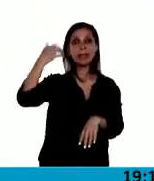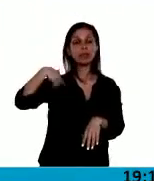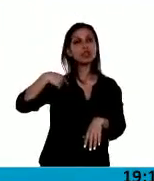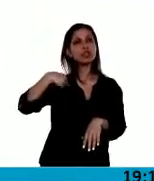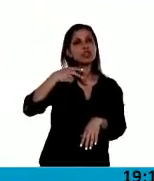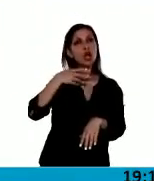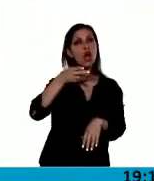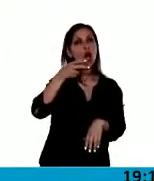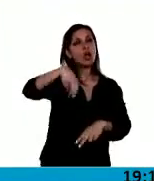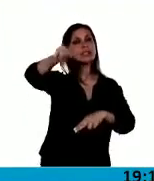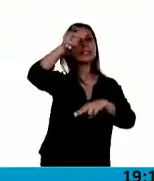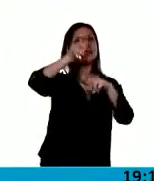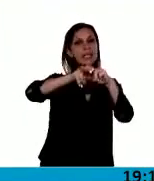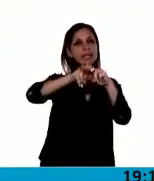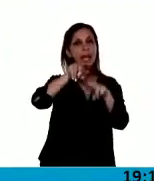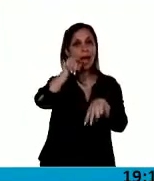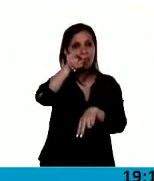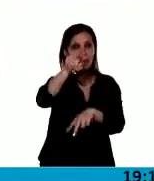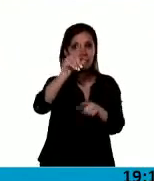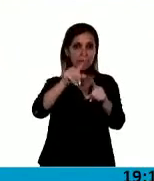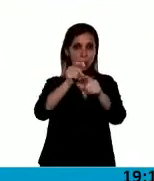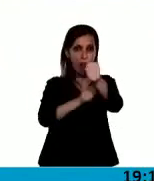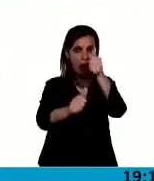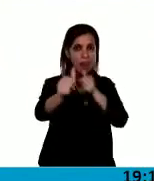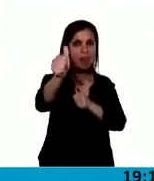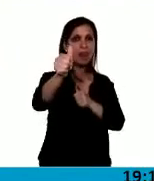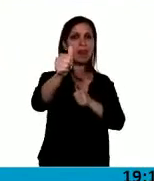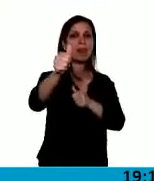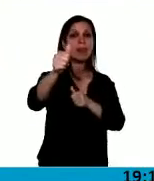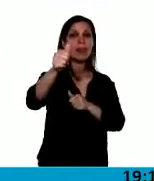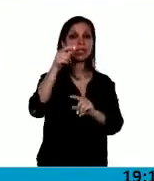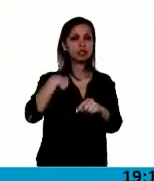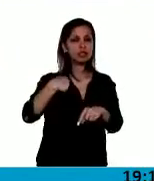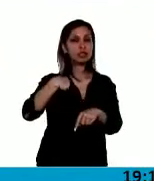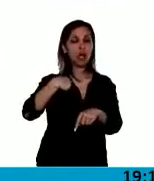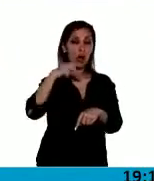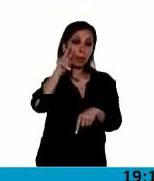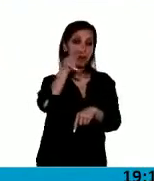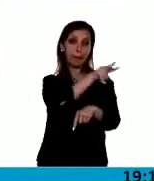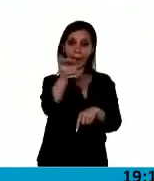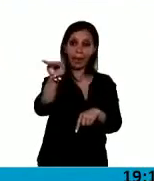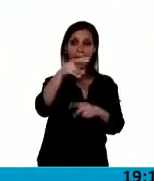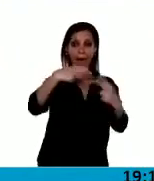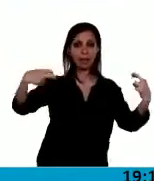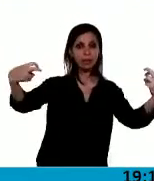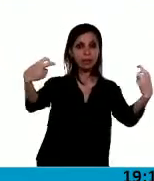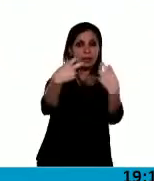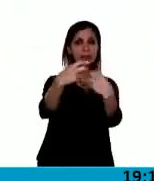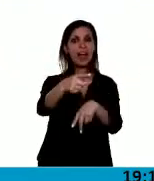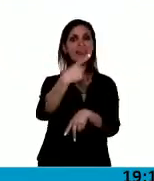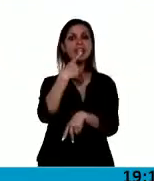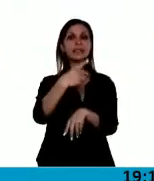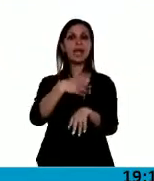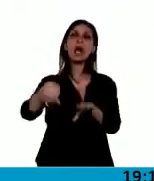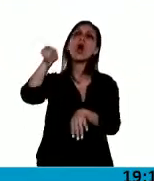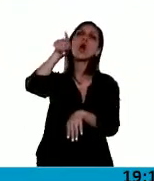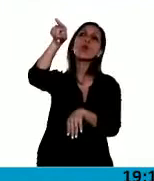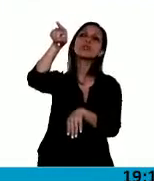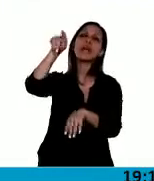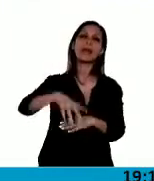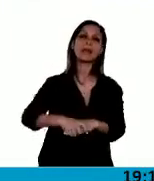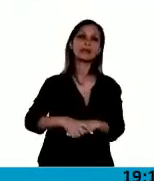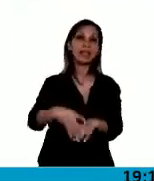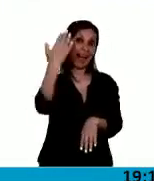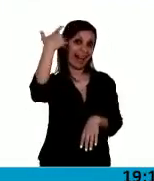hace unos años atrás desde aquí decían usted es cuando le robamos cuando nos